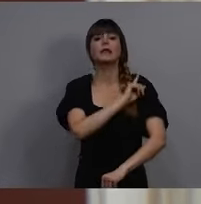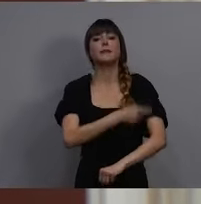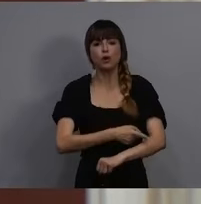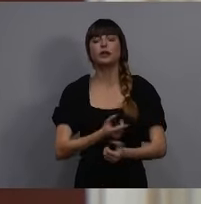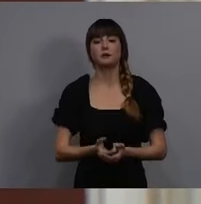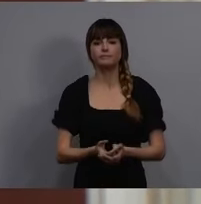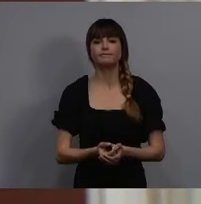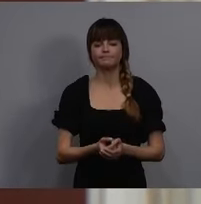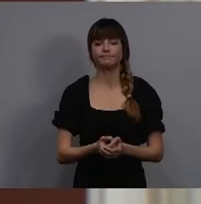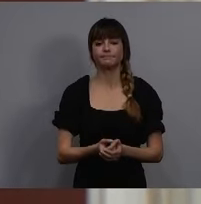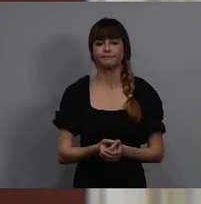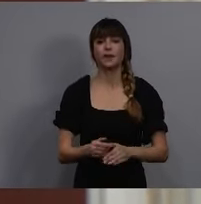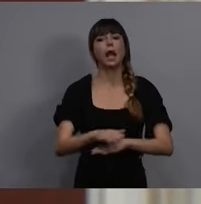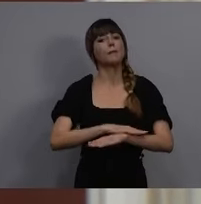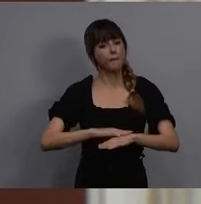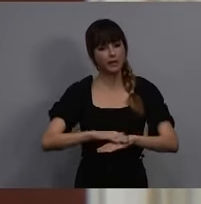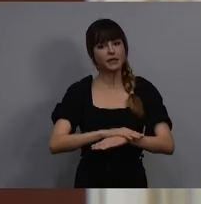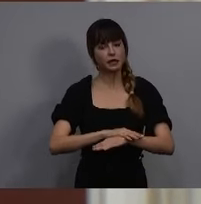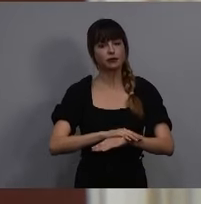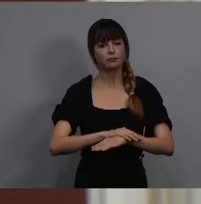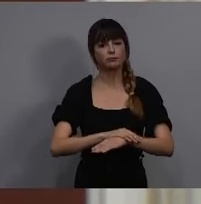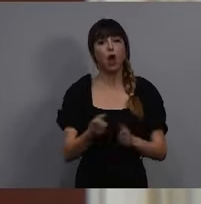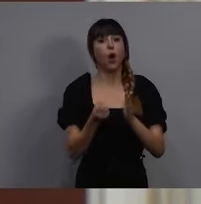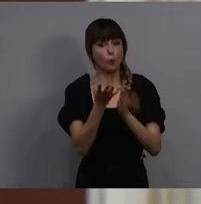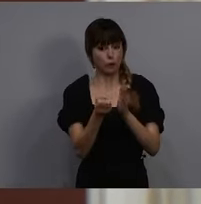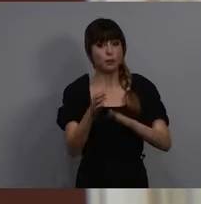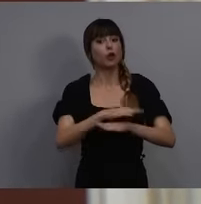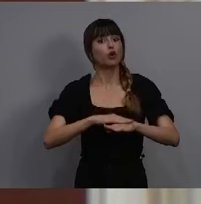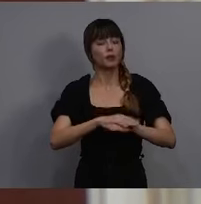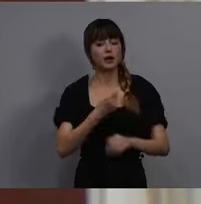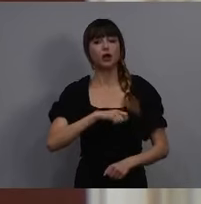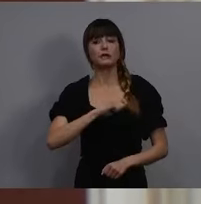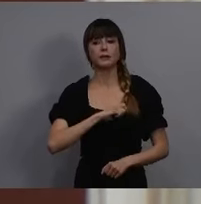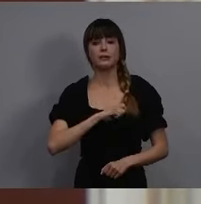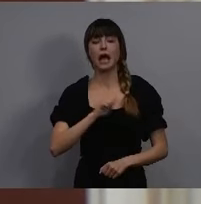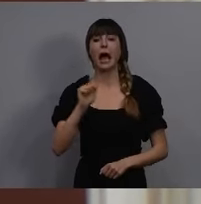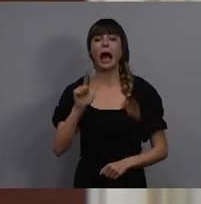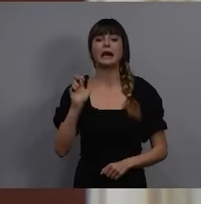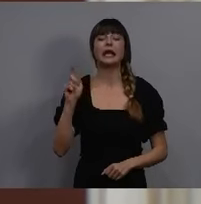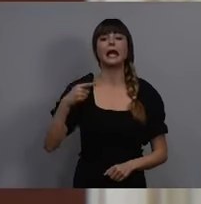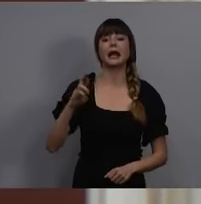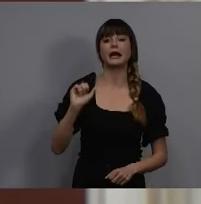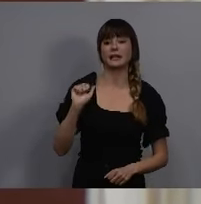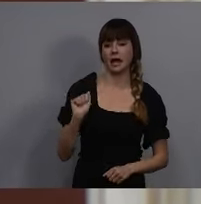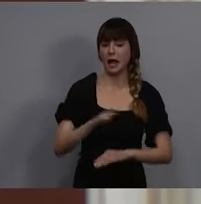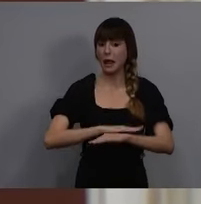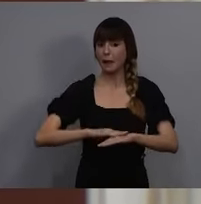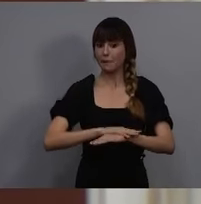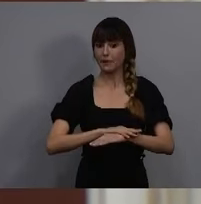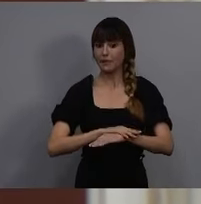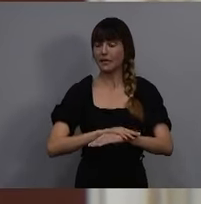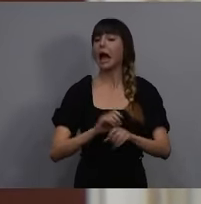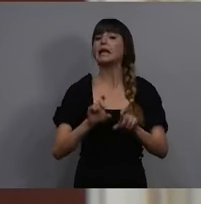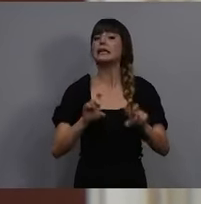también se unirá el Ministerio de la portavocía del gobierno de España Pilar alegría ministro de industria y